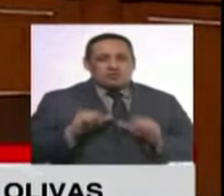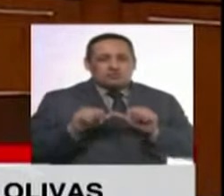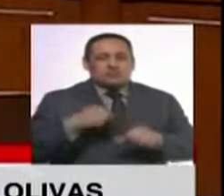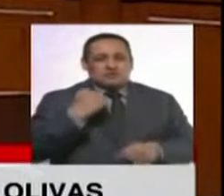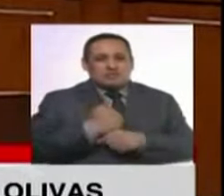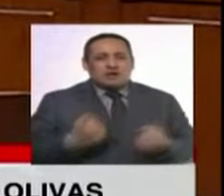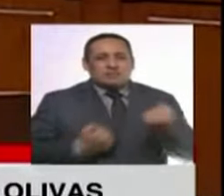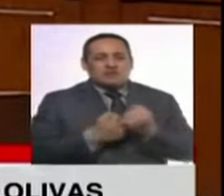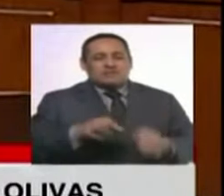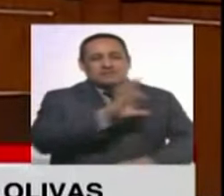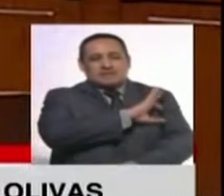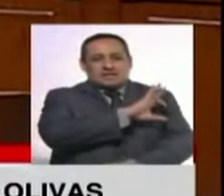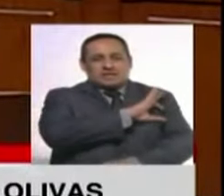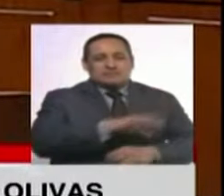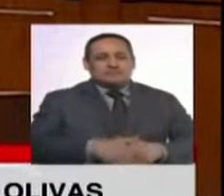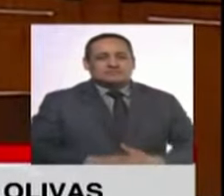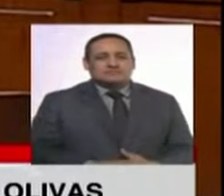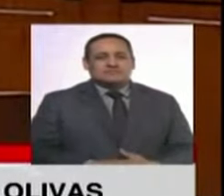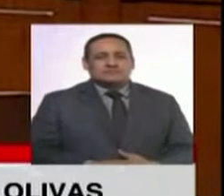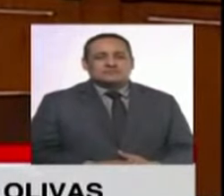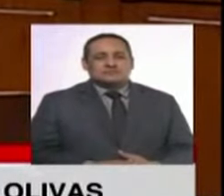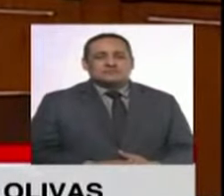trabajando apoyando a la fiscalía